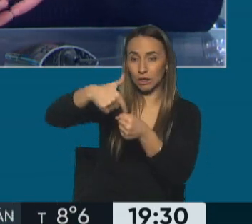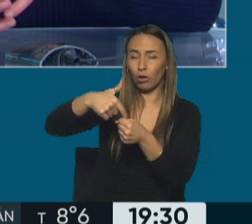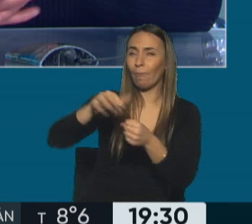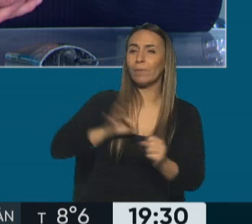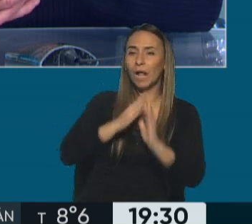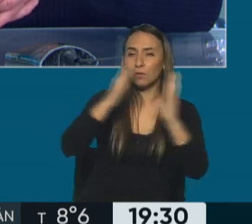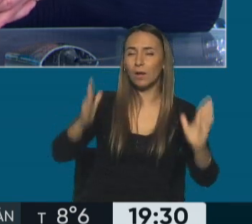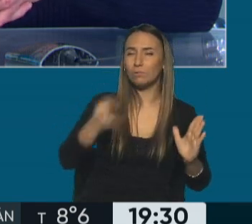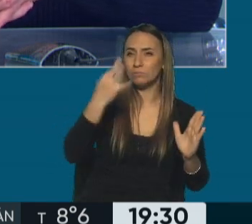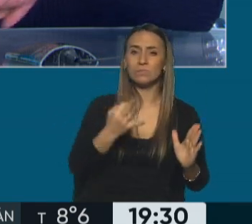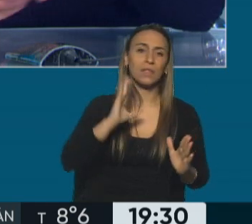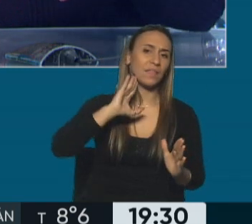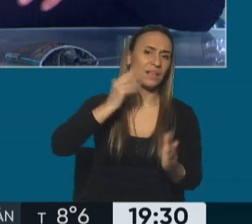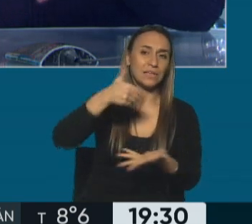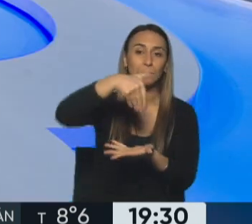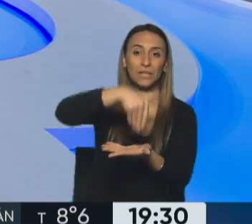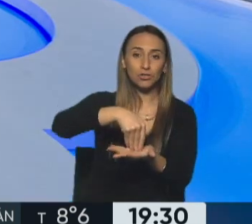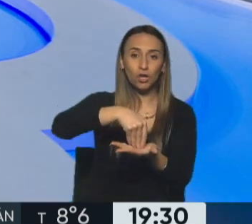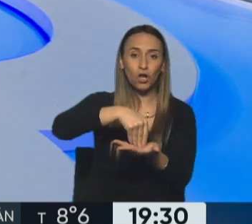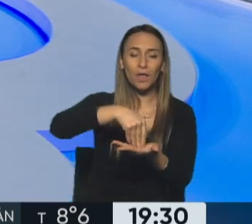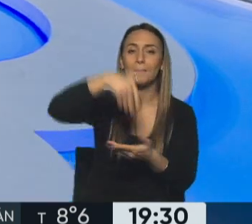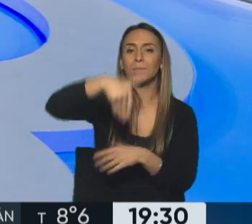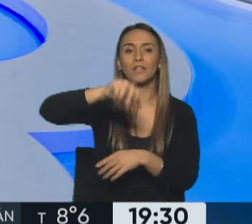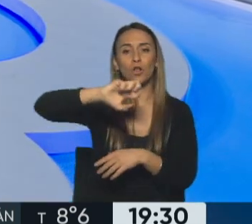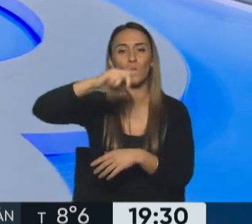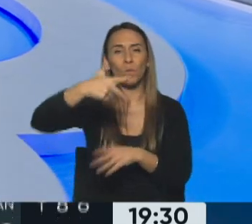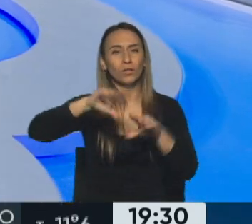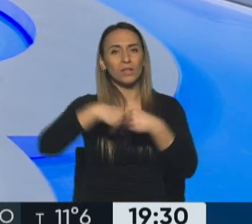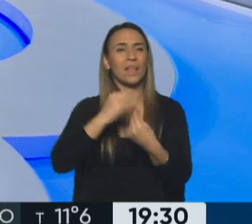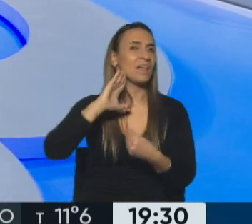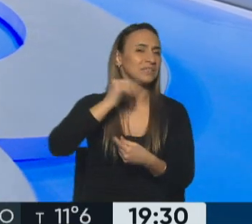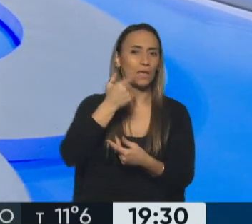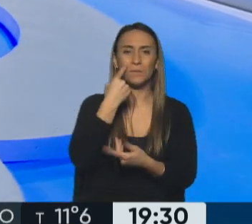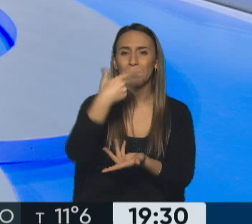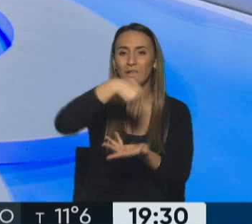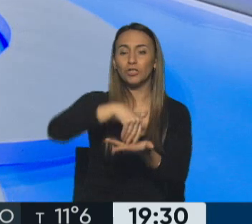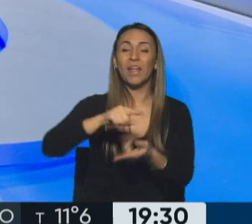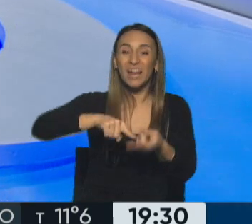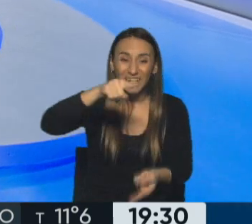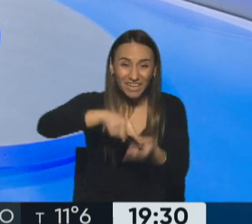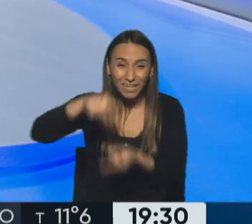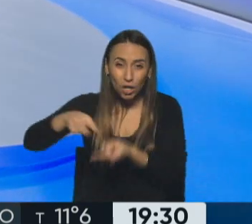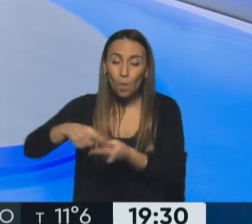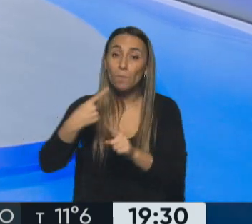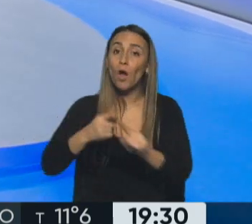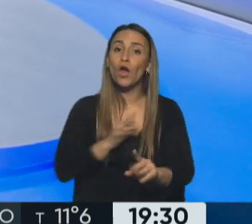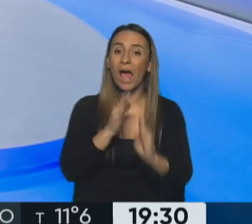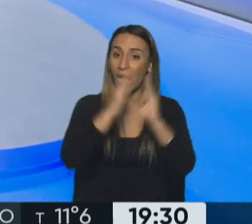alrededor de 16 millones de metros cúbicos, serían 16.000 millones de litros, y